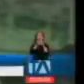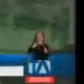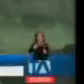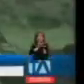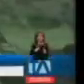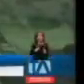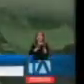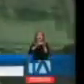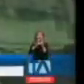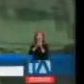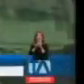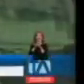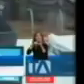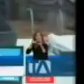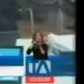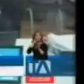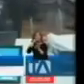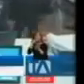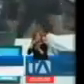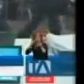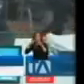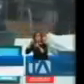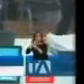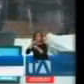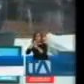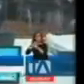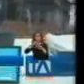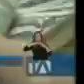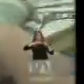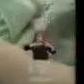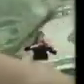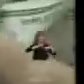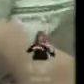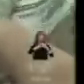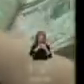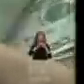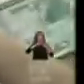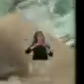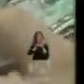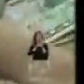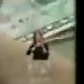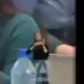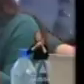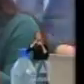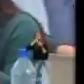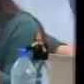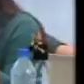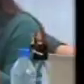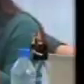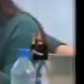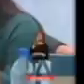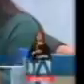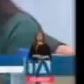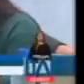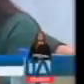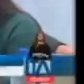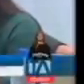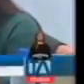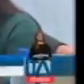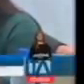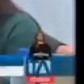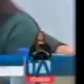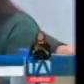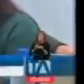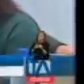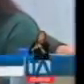Finanzas Públicas, además de reformas laborales y una reforma tributaria para el mes de octubre. Deberíamos primero evaluar